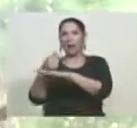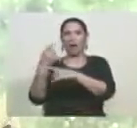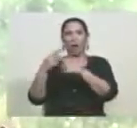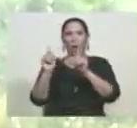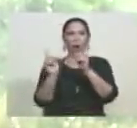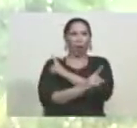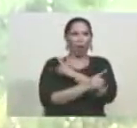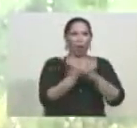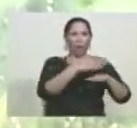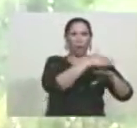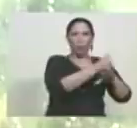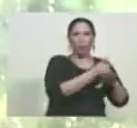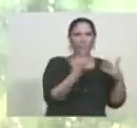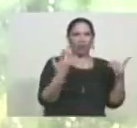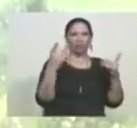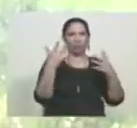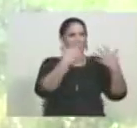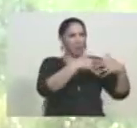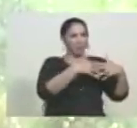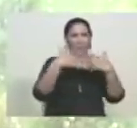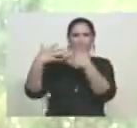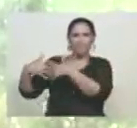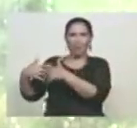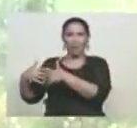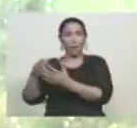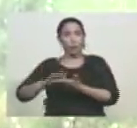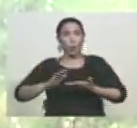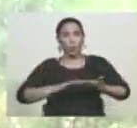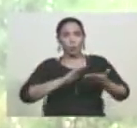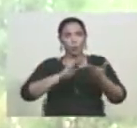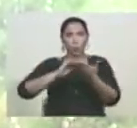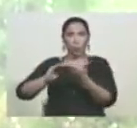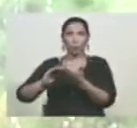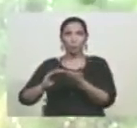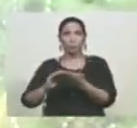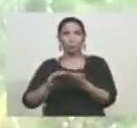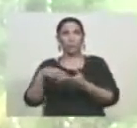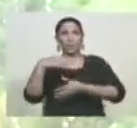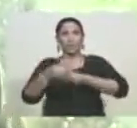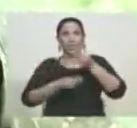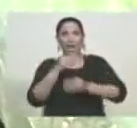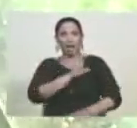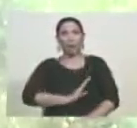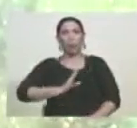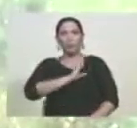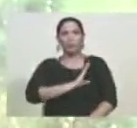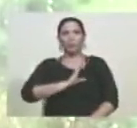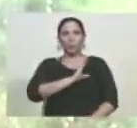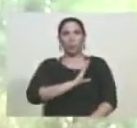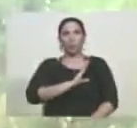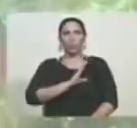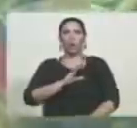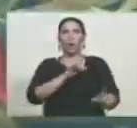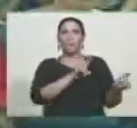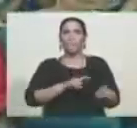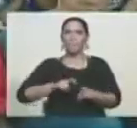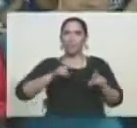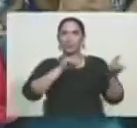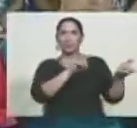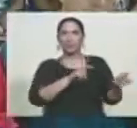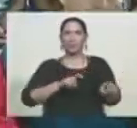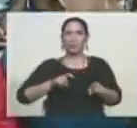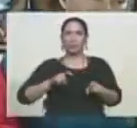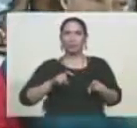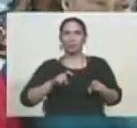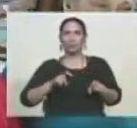llega y dice, bueno, si la solución, mi comandante jefe, es que se haga una comisión de campesinos y